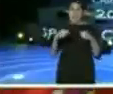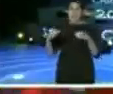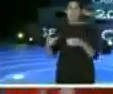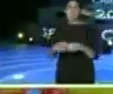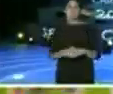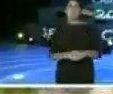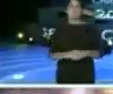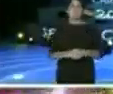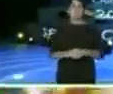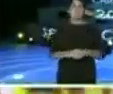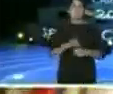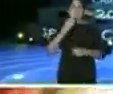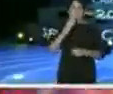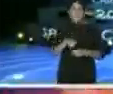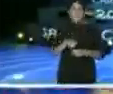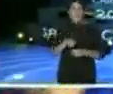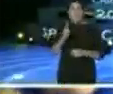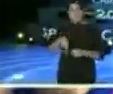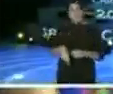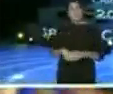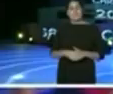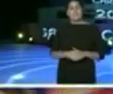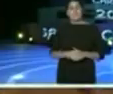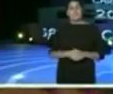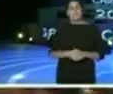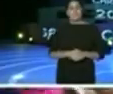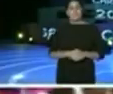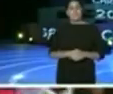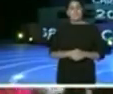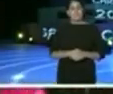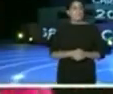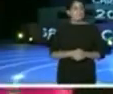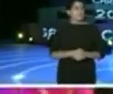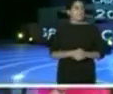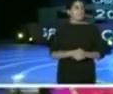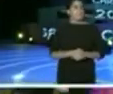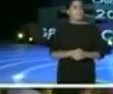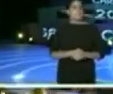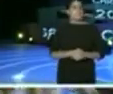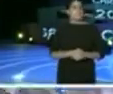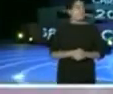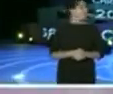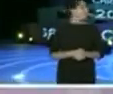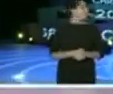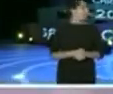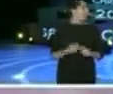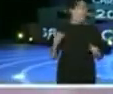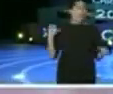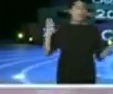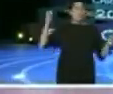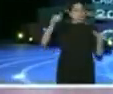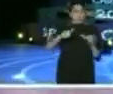por su director, Serás Casanova. Doblete, Alexis. Doblete, primero y doblete. Primero. Hacía muchísimos años que